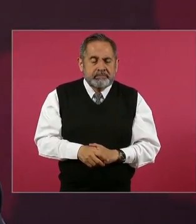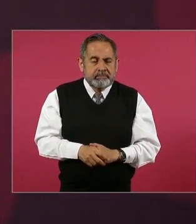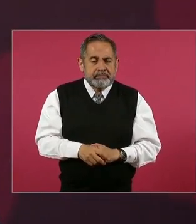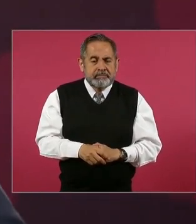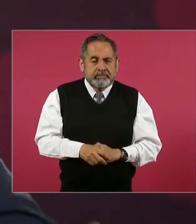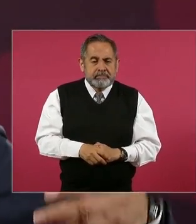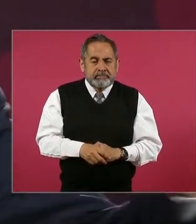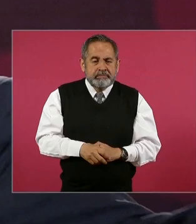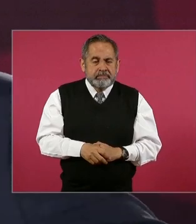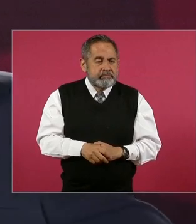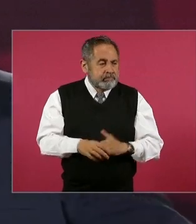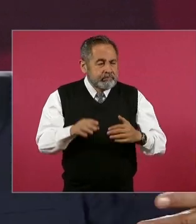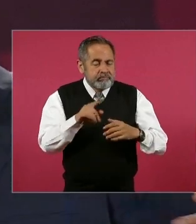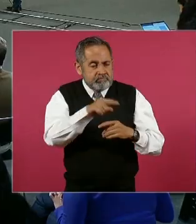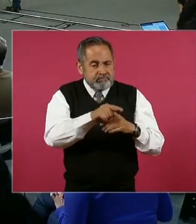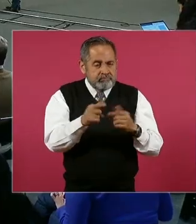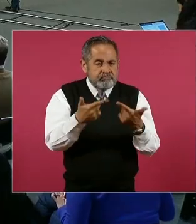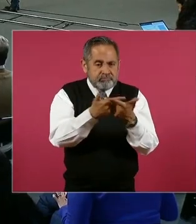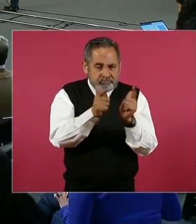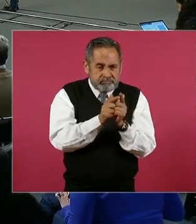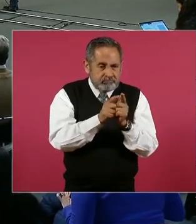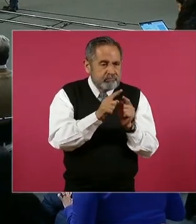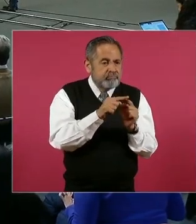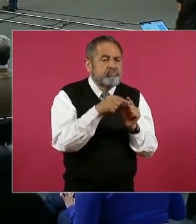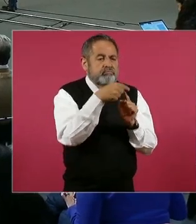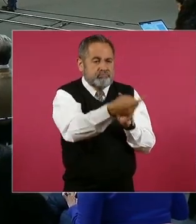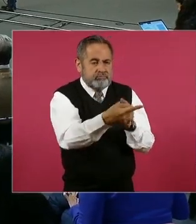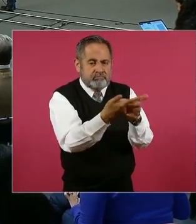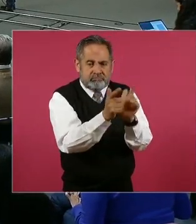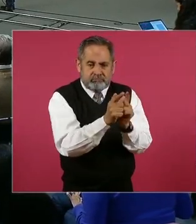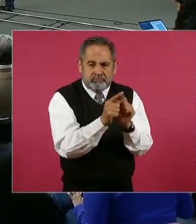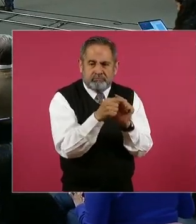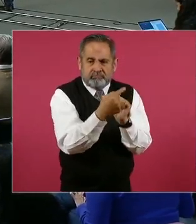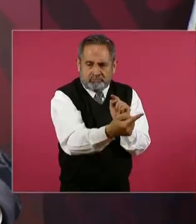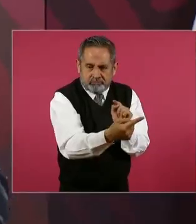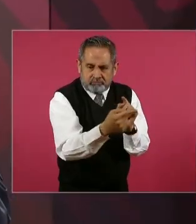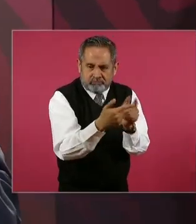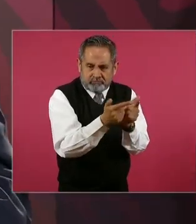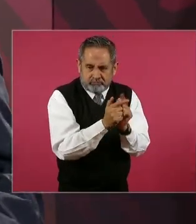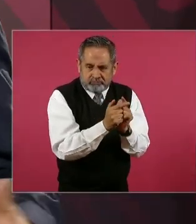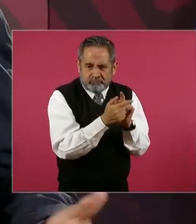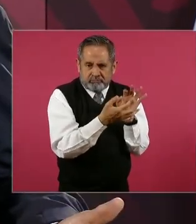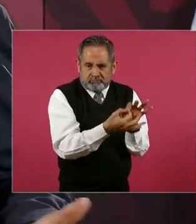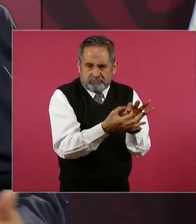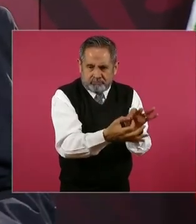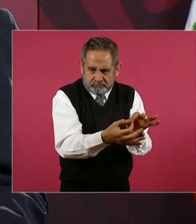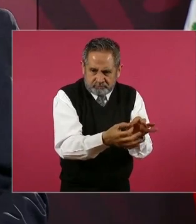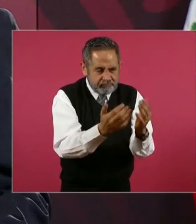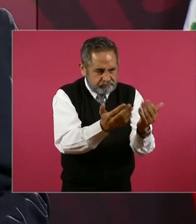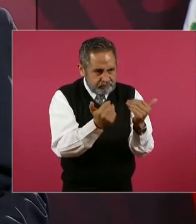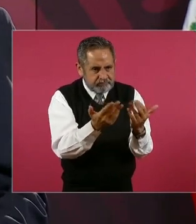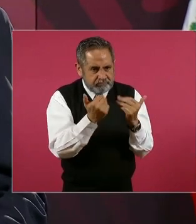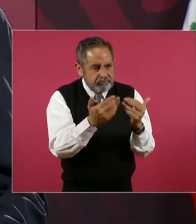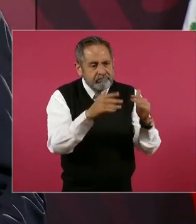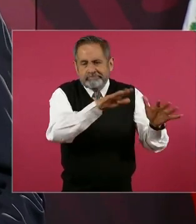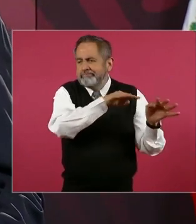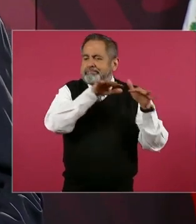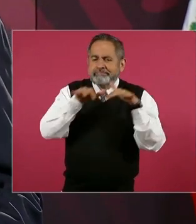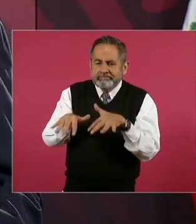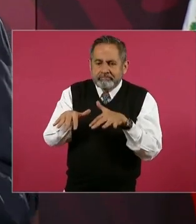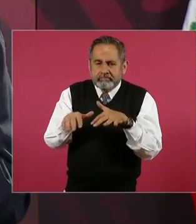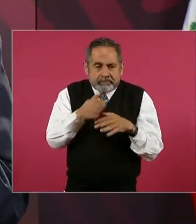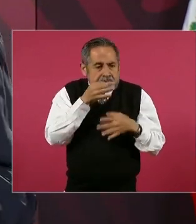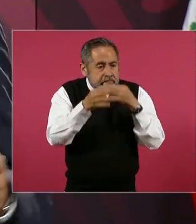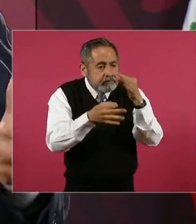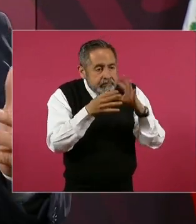este cadenas y las llaman y no tienen toda la información